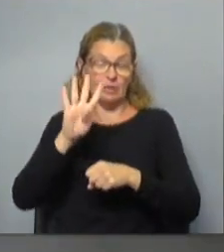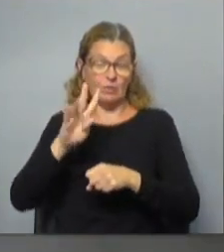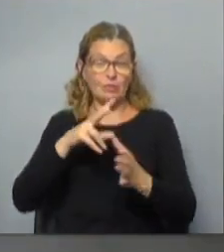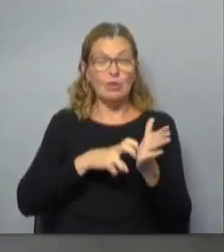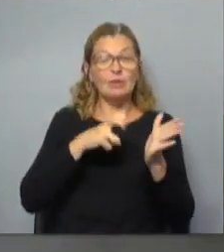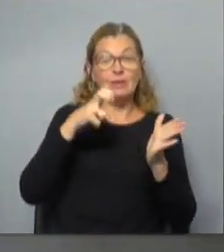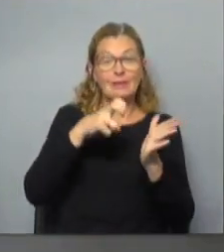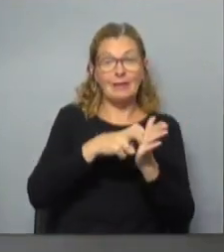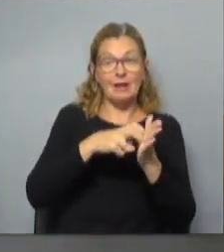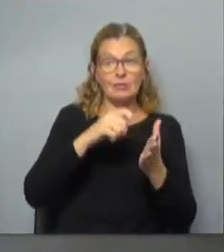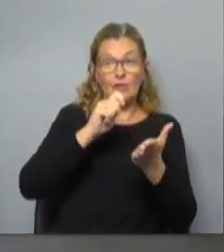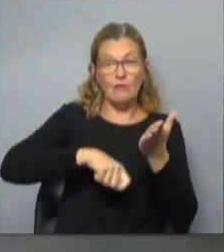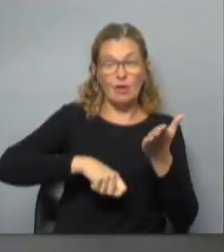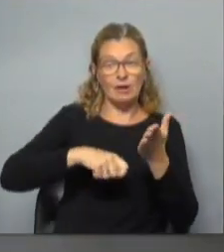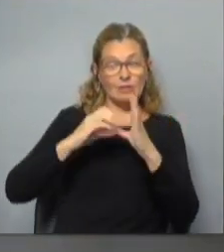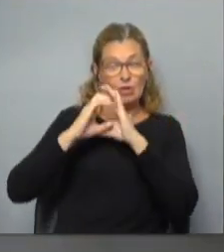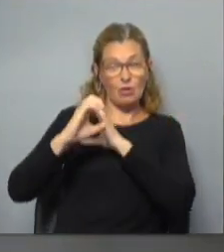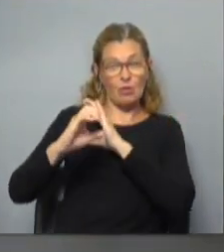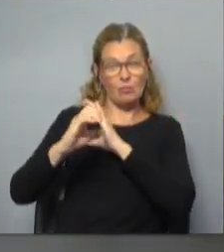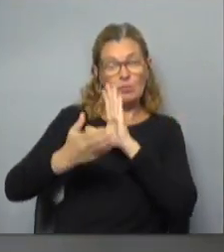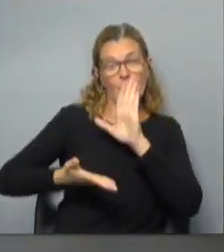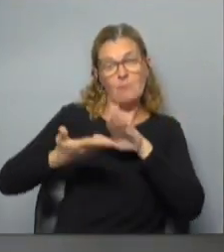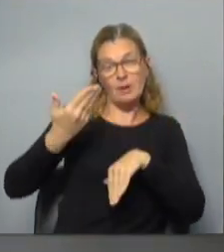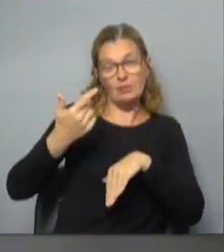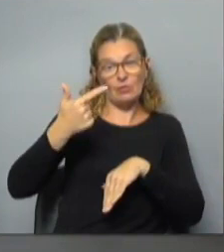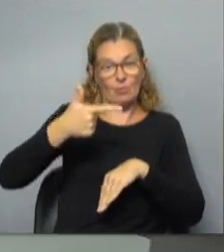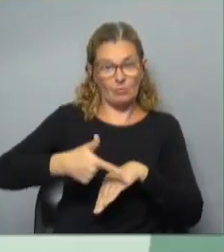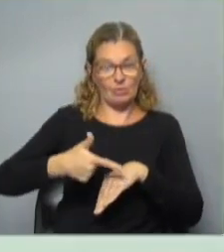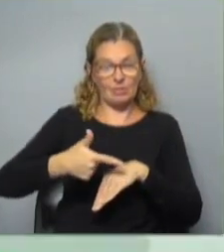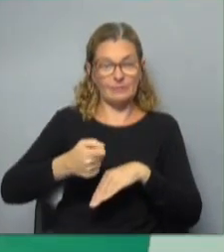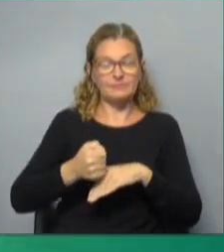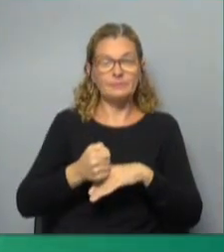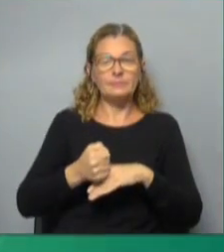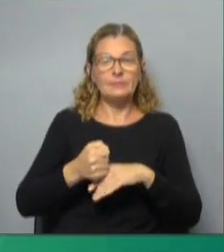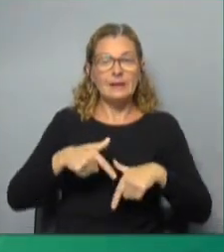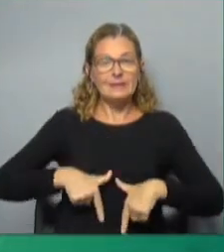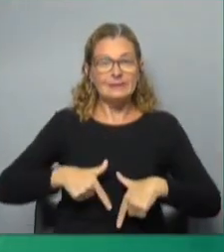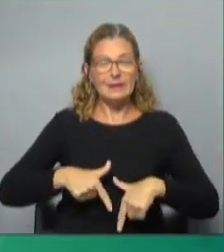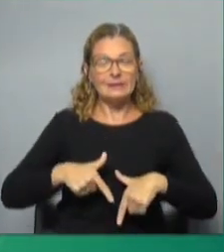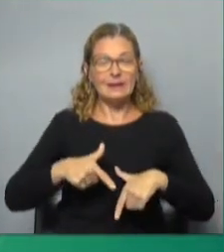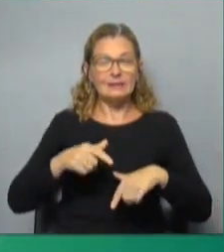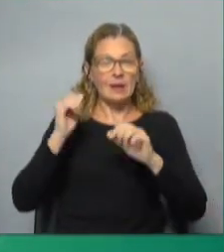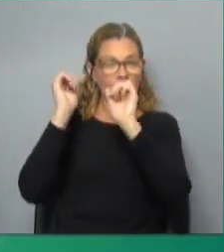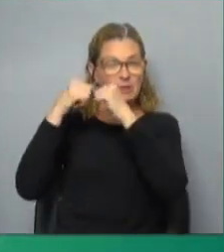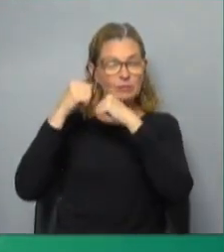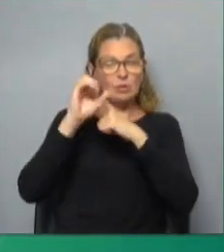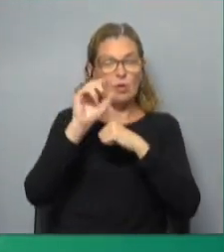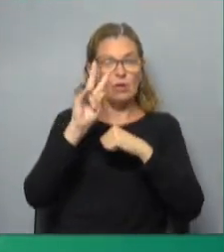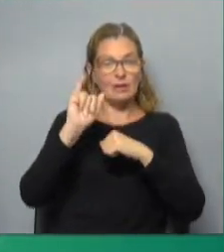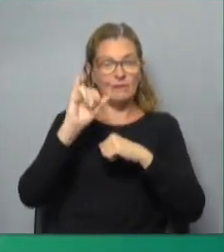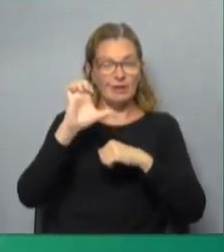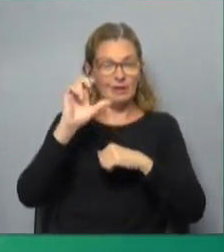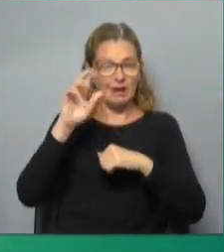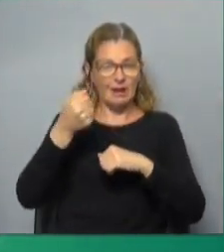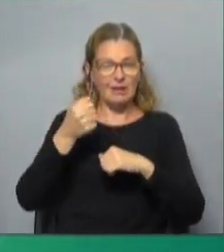subir el valor del boleto urbano tras incremento del precio de los combustibles el intendente de paysandú ni corazón libera oficio su primera ceremonia